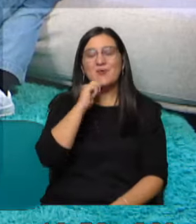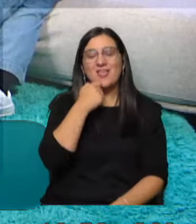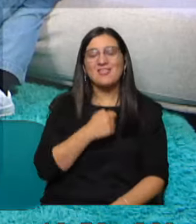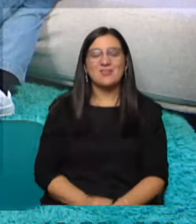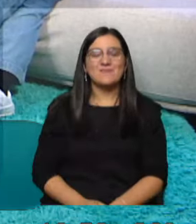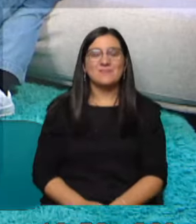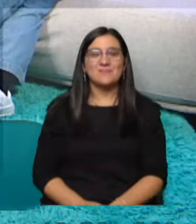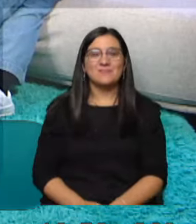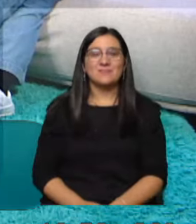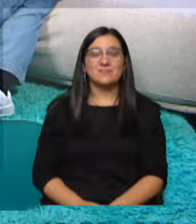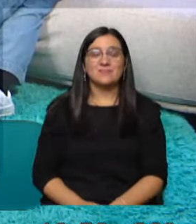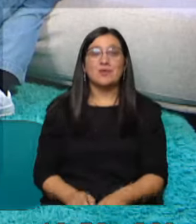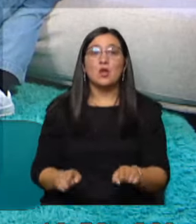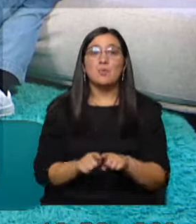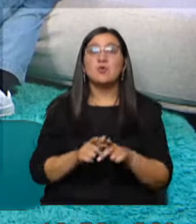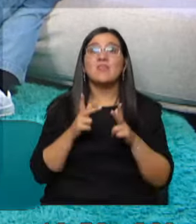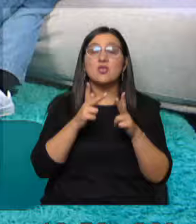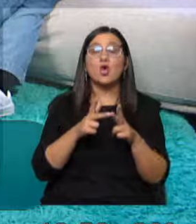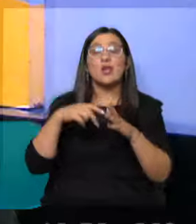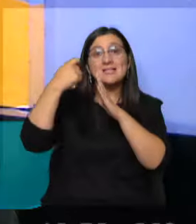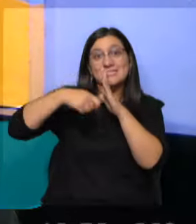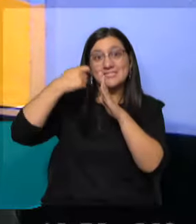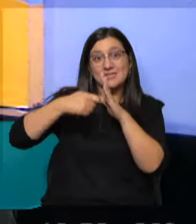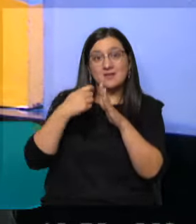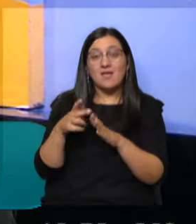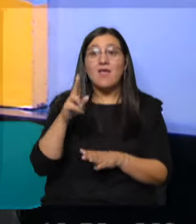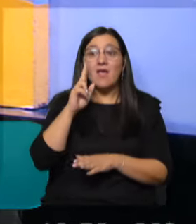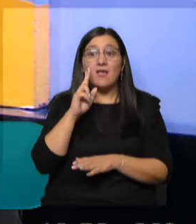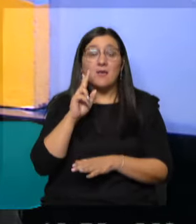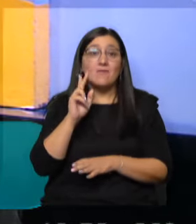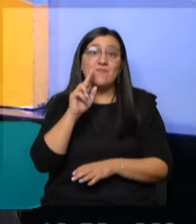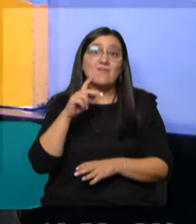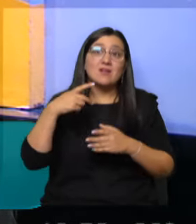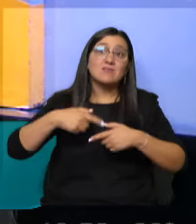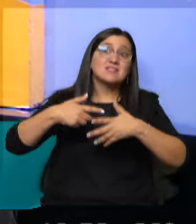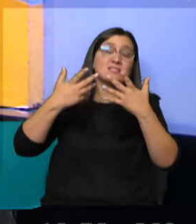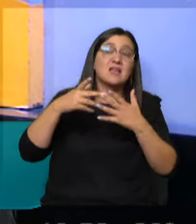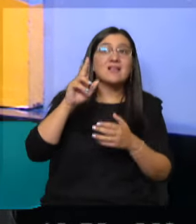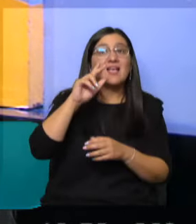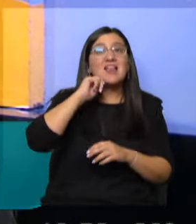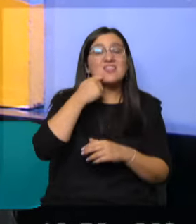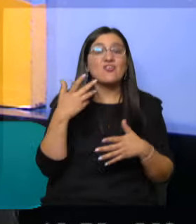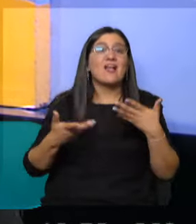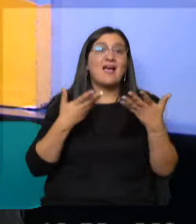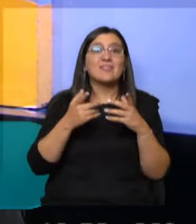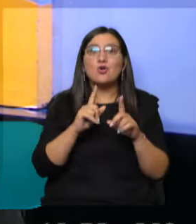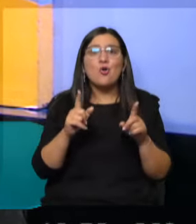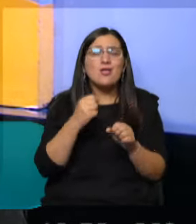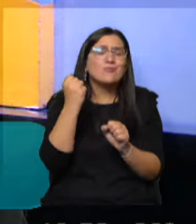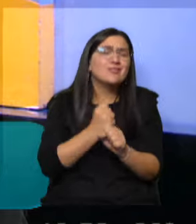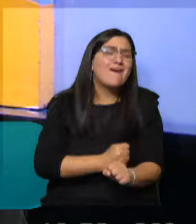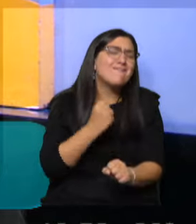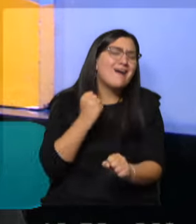dos eso semanas. Es otro, lo mismo que digo con el cine. Uno va a ver un recital y dice, qué divino, suben y se ponen a cantar. No, atrás hay un